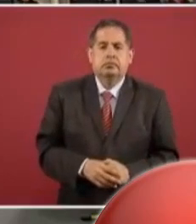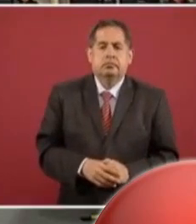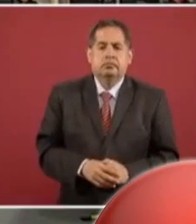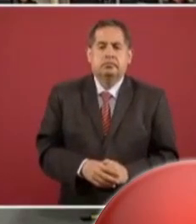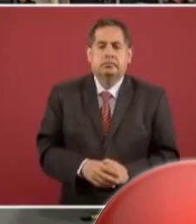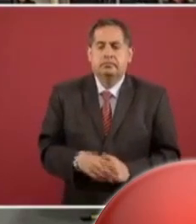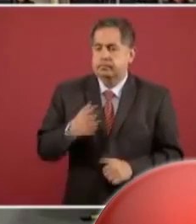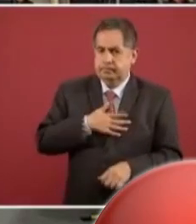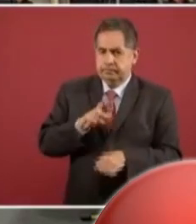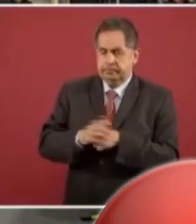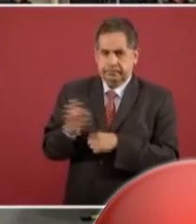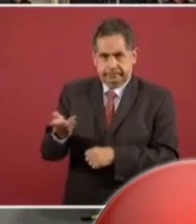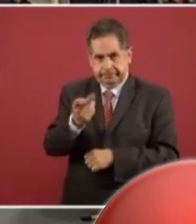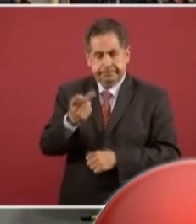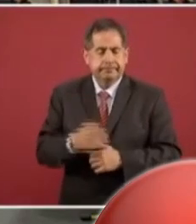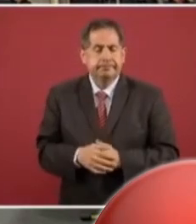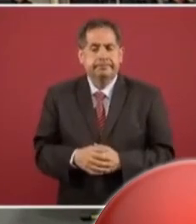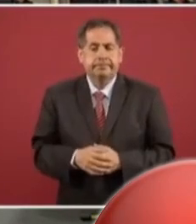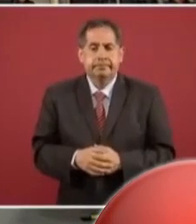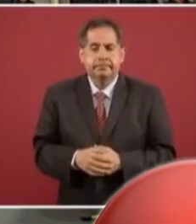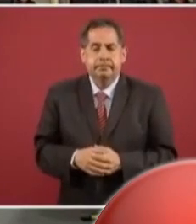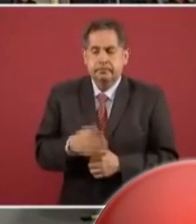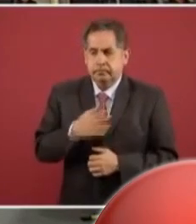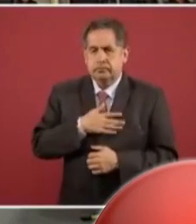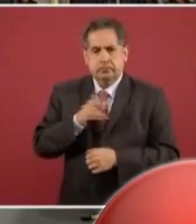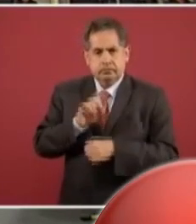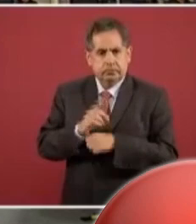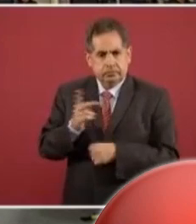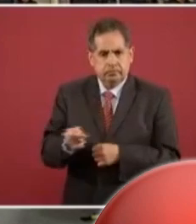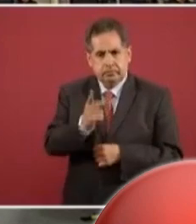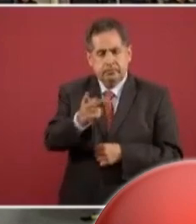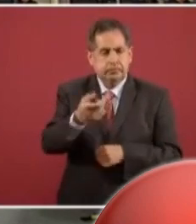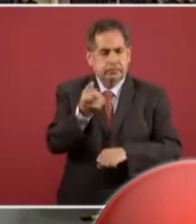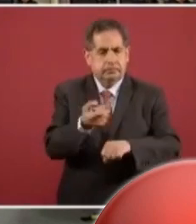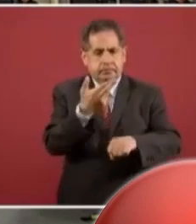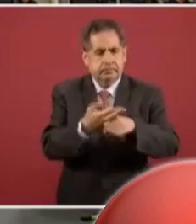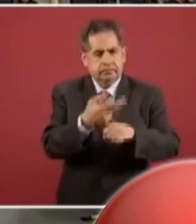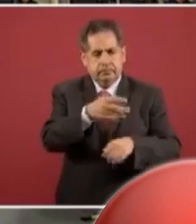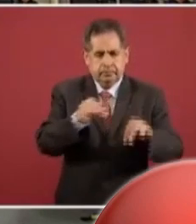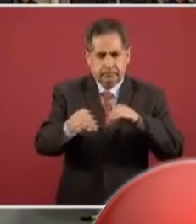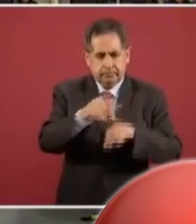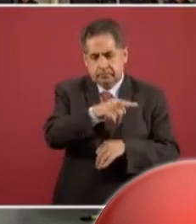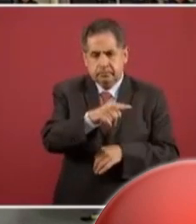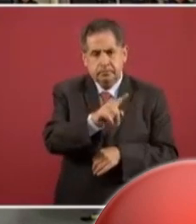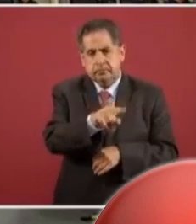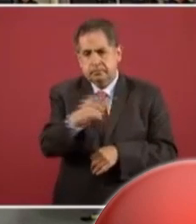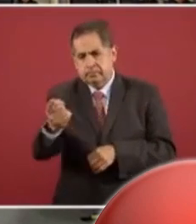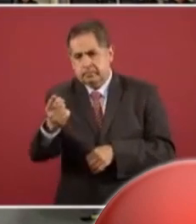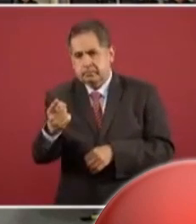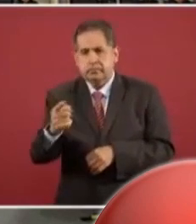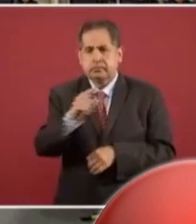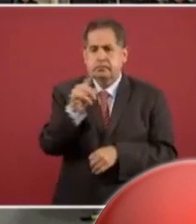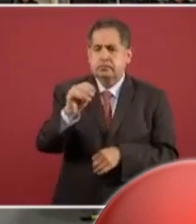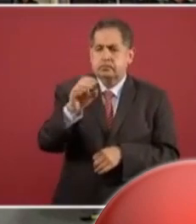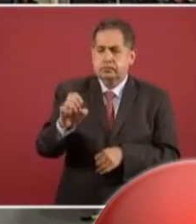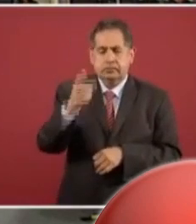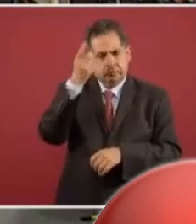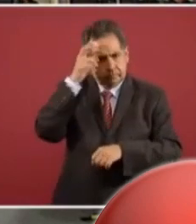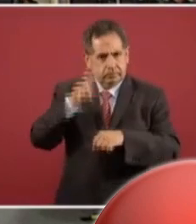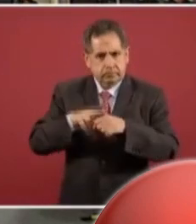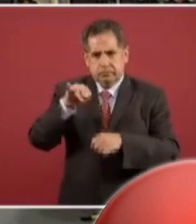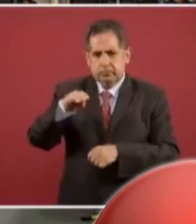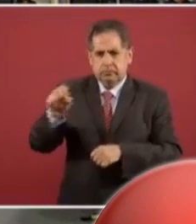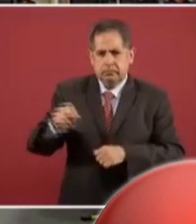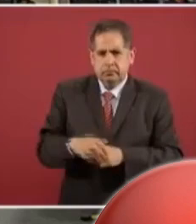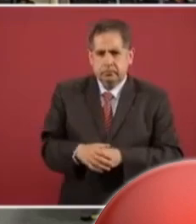Buenos días, presidente. Buenos días, secretarios. Una pregunta para la secretaria del Trabajo y al mismo tiempo para el Zoe Robledo, director del IMSS.